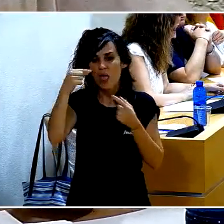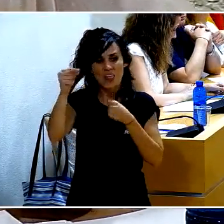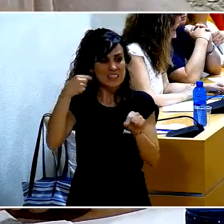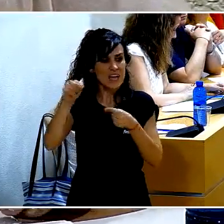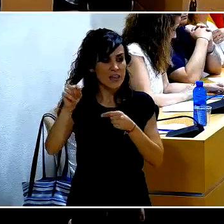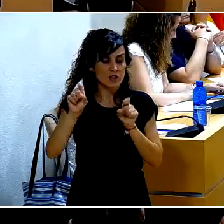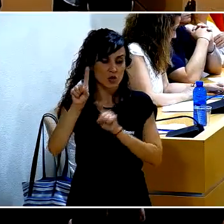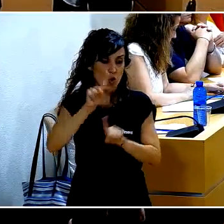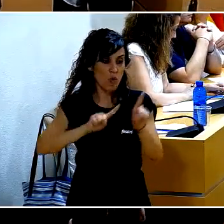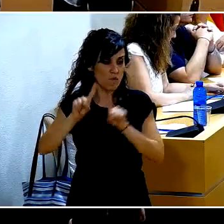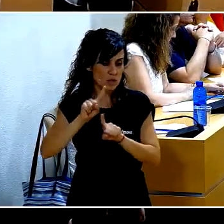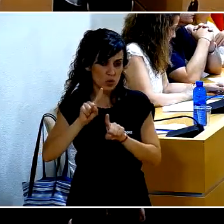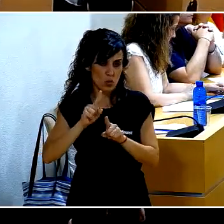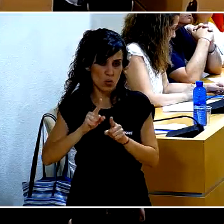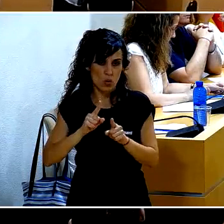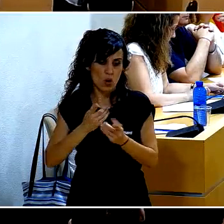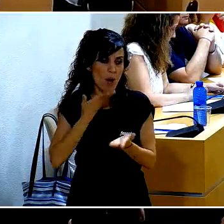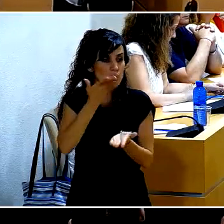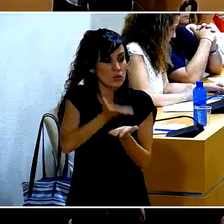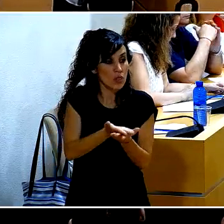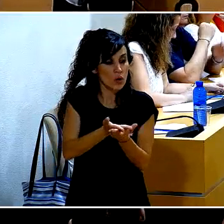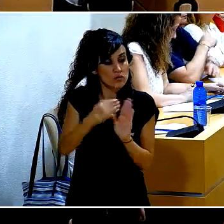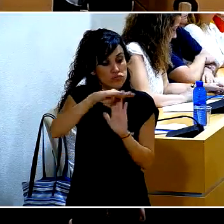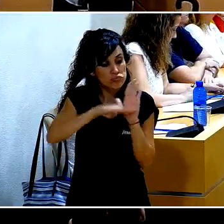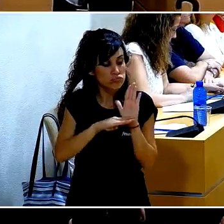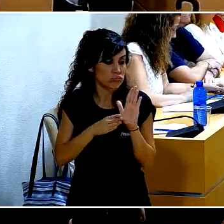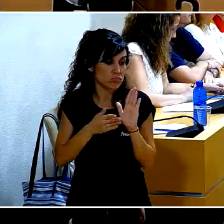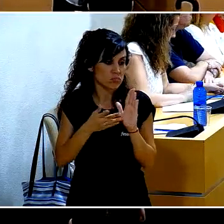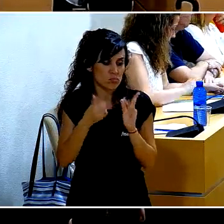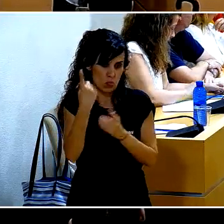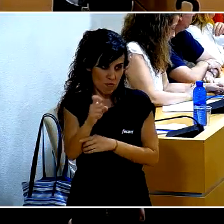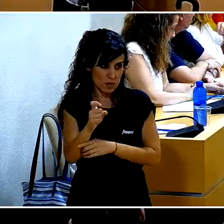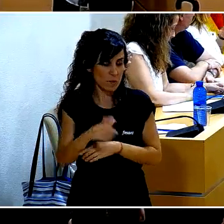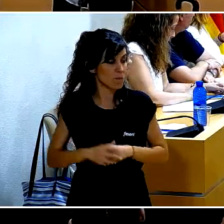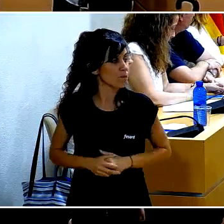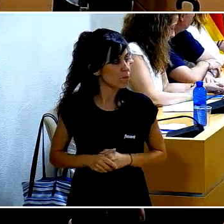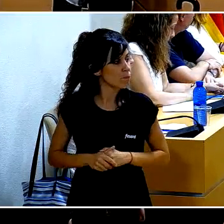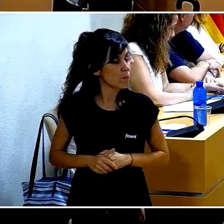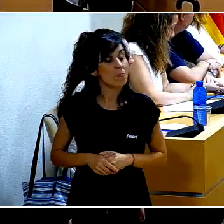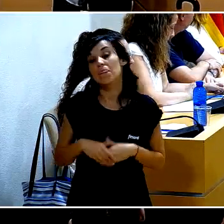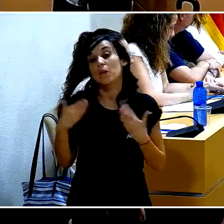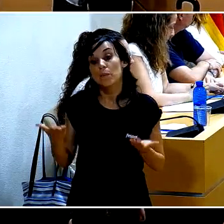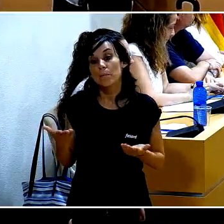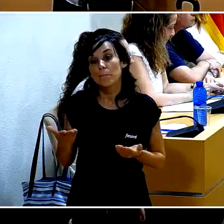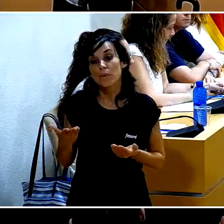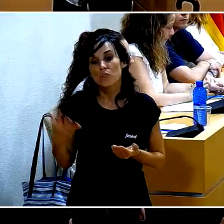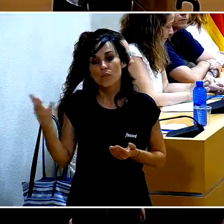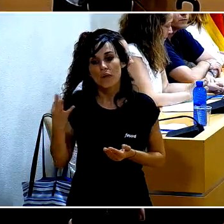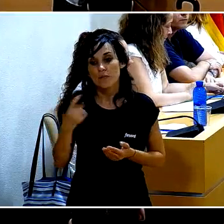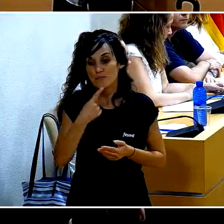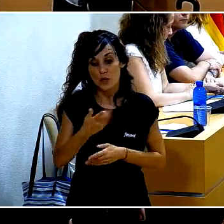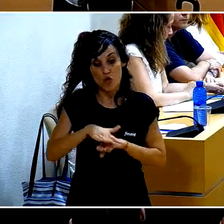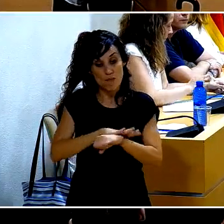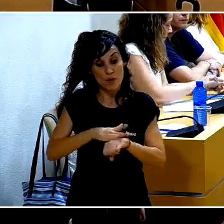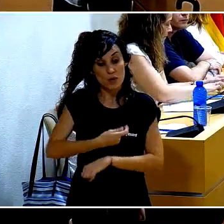del conflicto y las diversas aportaciones que se han puesto sobre la mesa, ya que el tema es complejo. pero no podemos sino insistir en que el gobierno de España